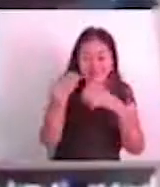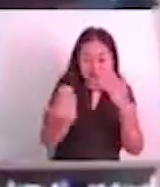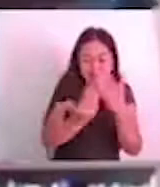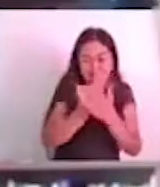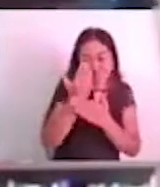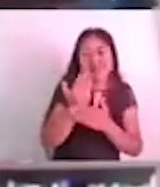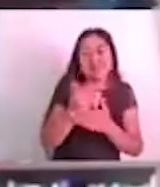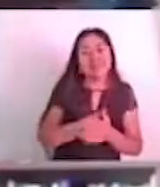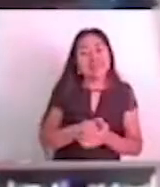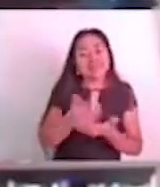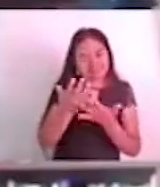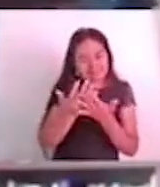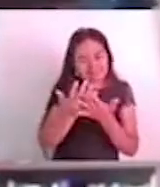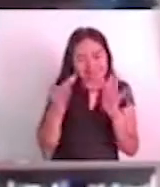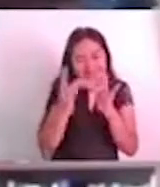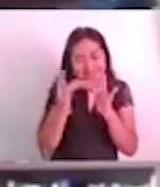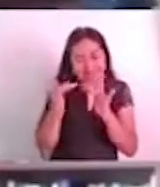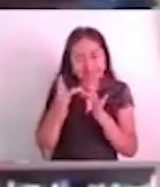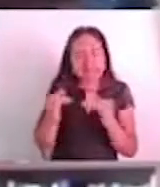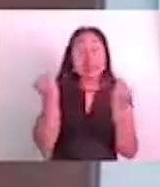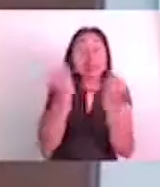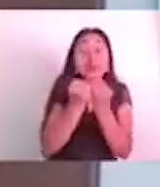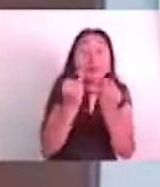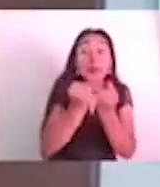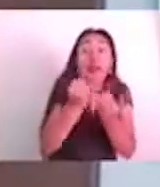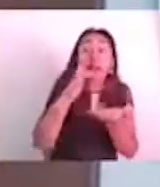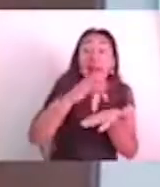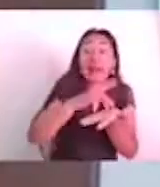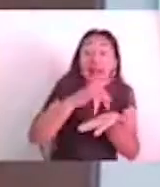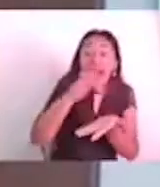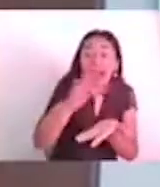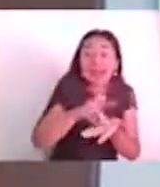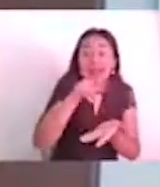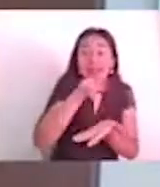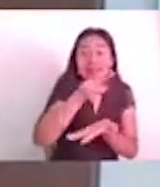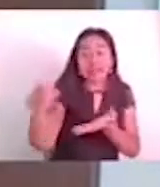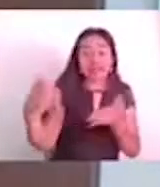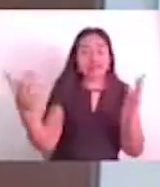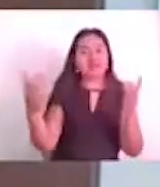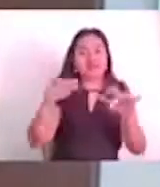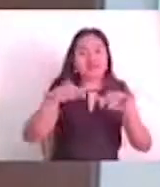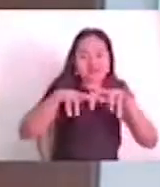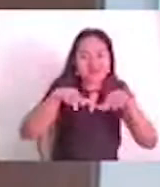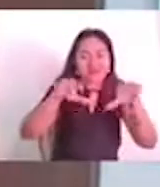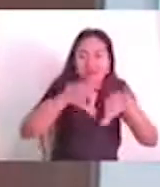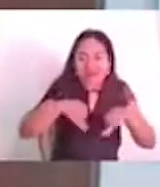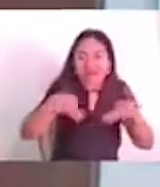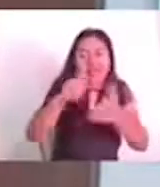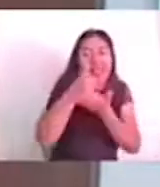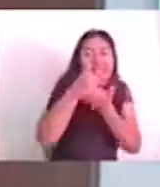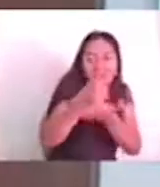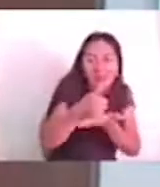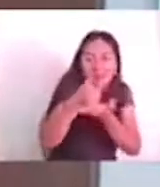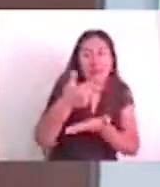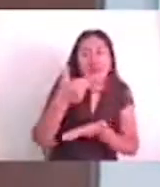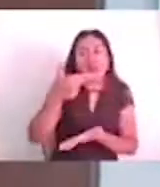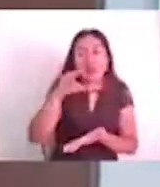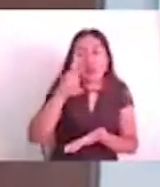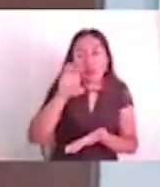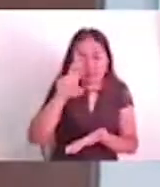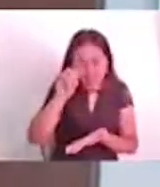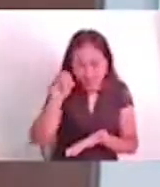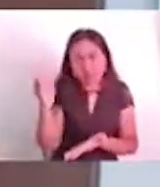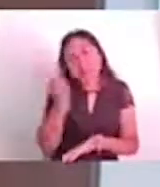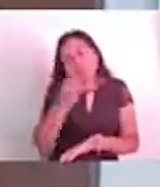gracias a nuestros técnicos, gracias. No, bueno, por supuesto, gracias a Humberto, gracias a Diego, que están tras